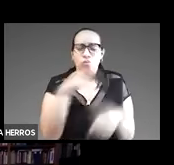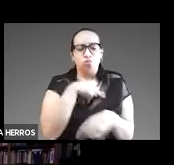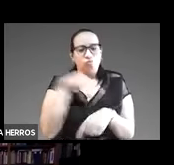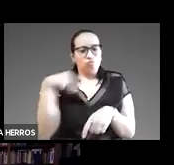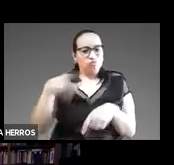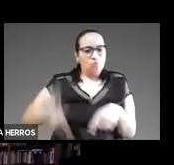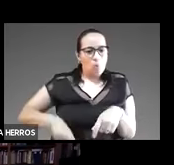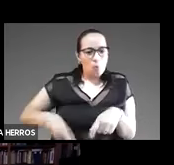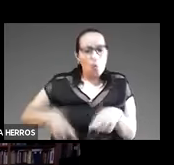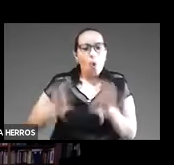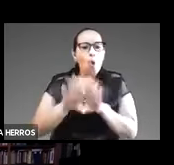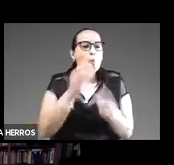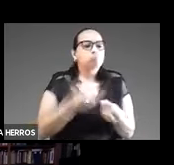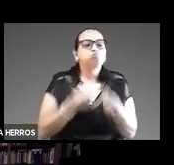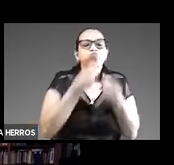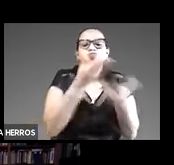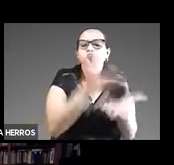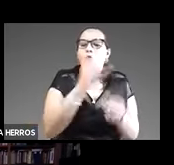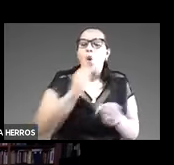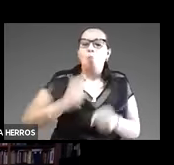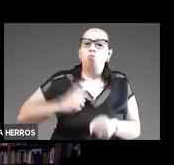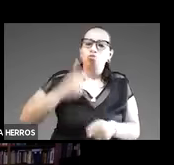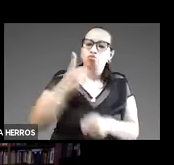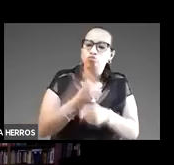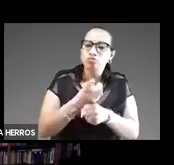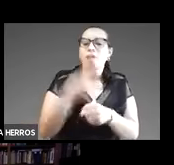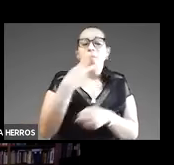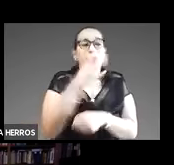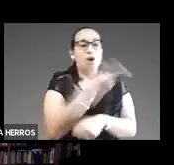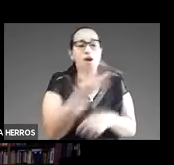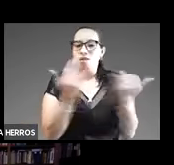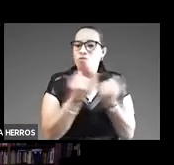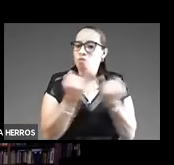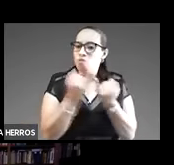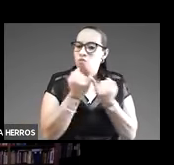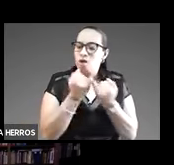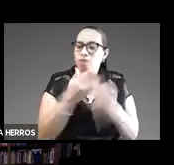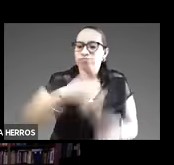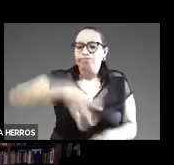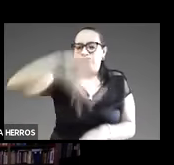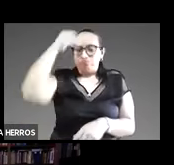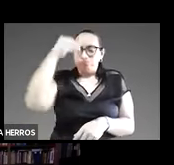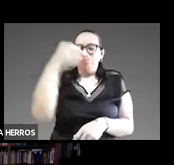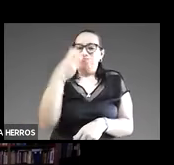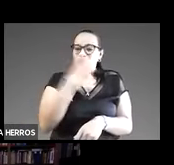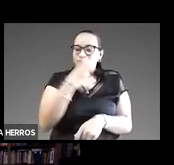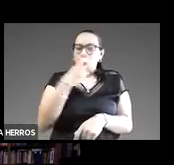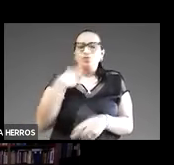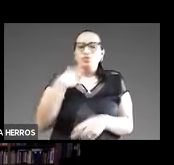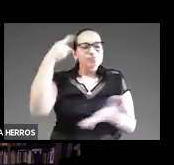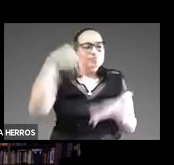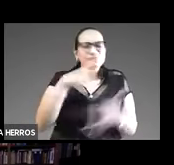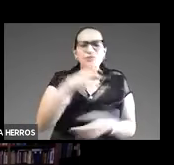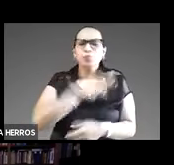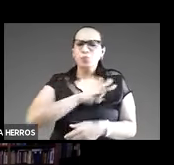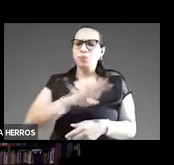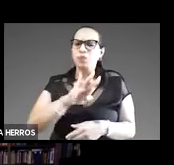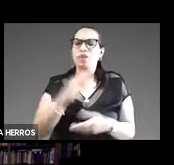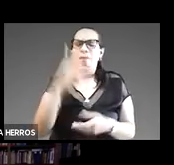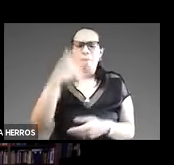las oportunidades, pero ellos tomándolo, son ellos, ¿no? Entonces, creo que eso nos permite como que pueda hacerles